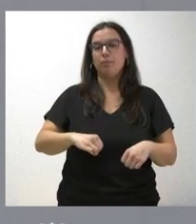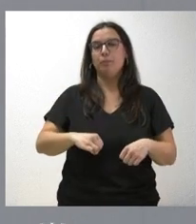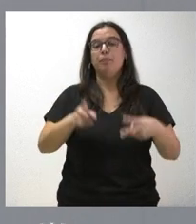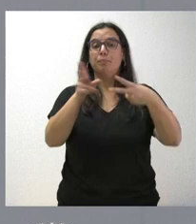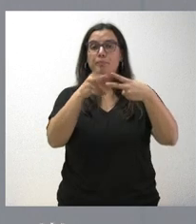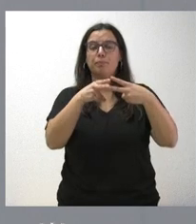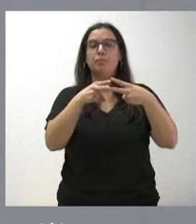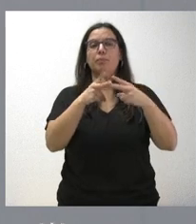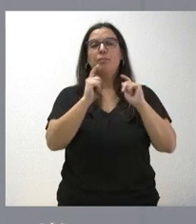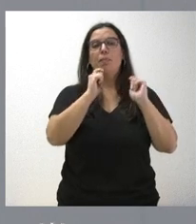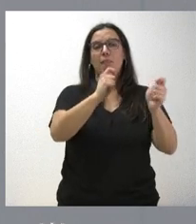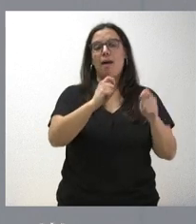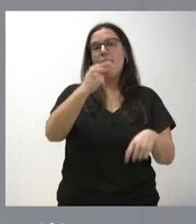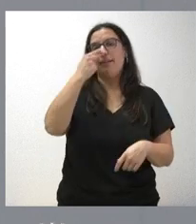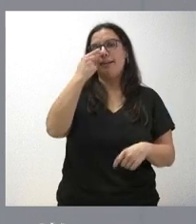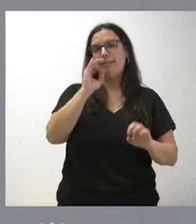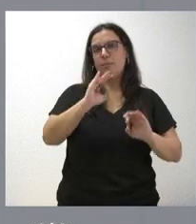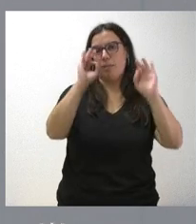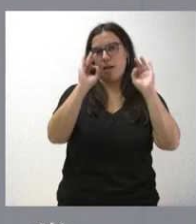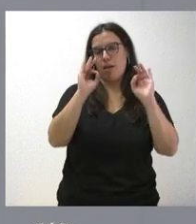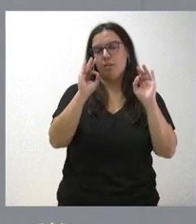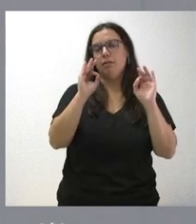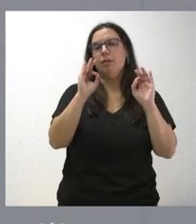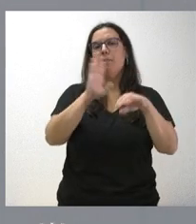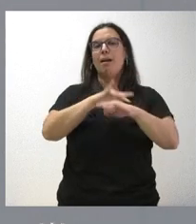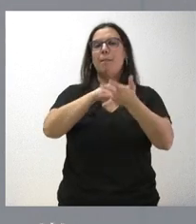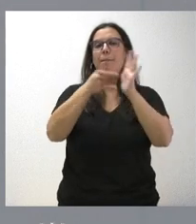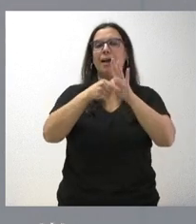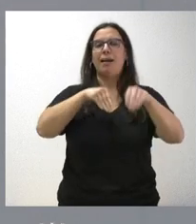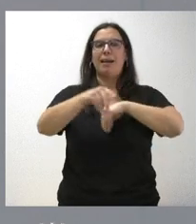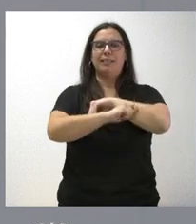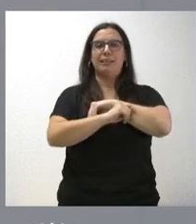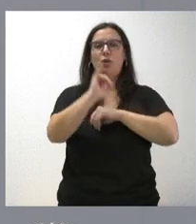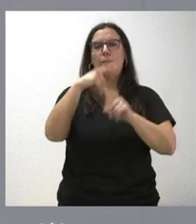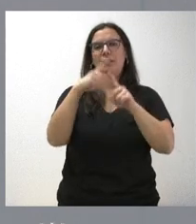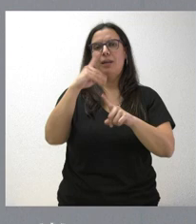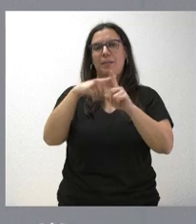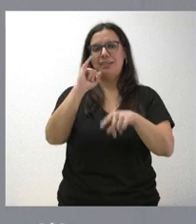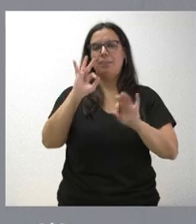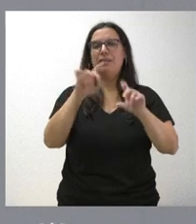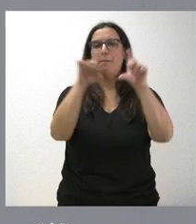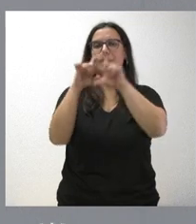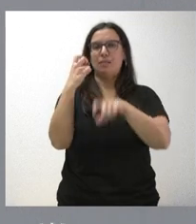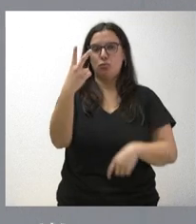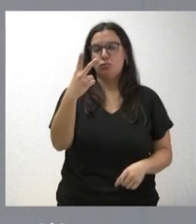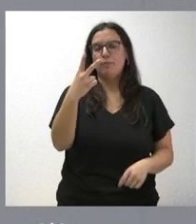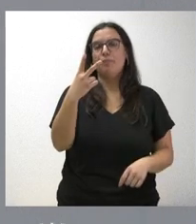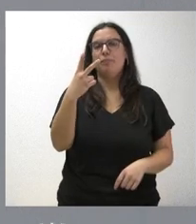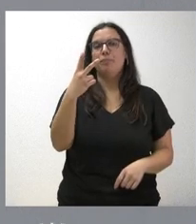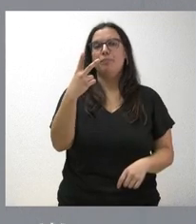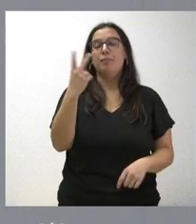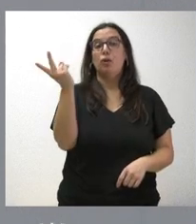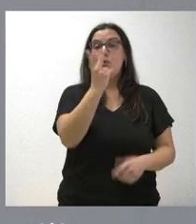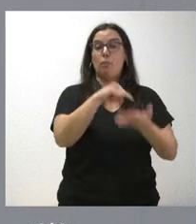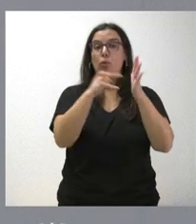declaraciones de interés especial para planes estratégicos de y más deí de dos empresas ambos